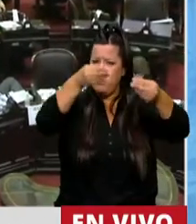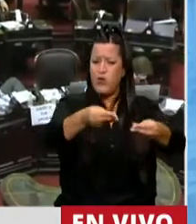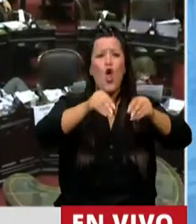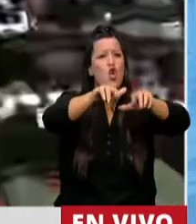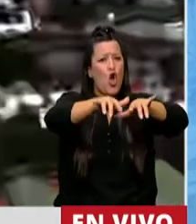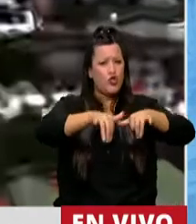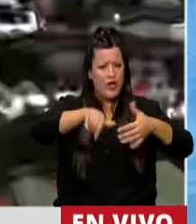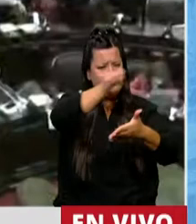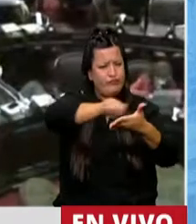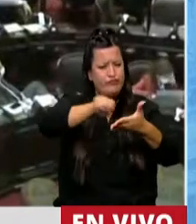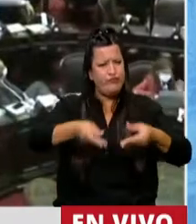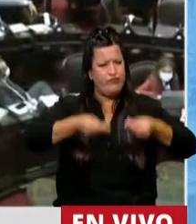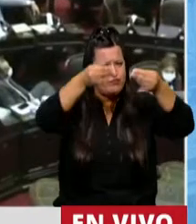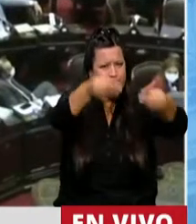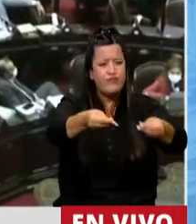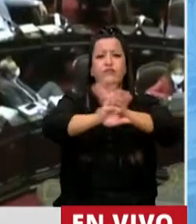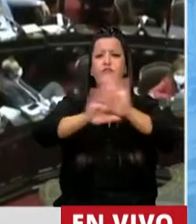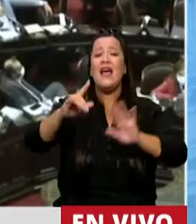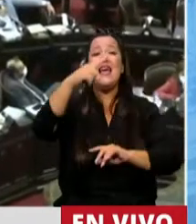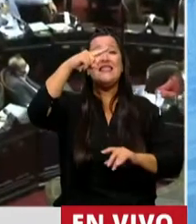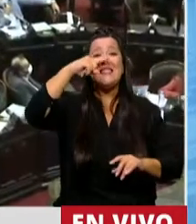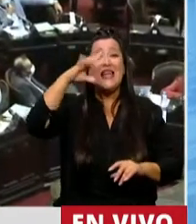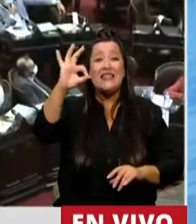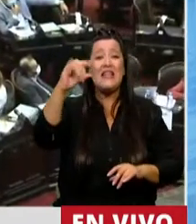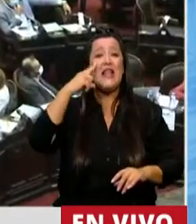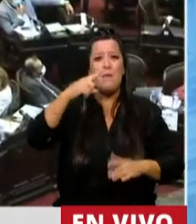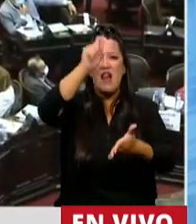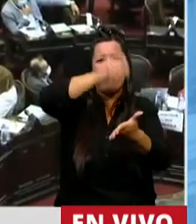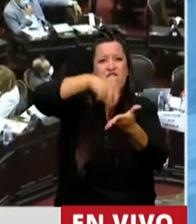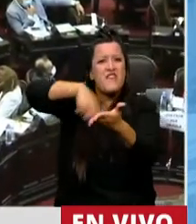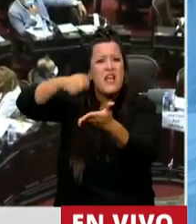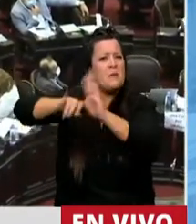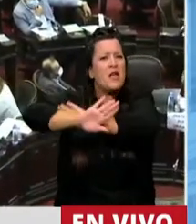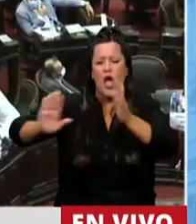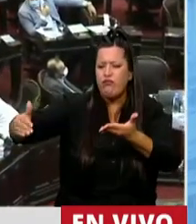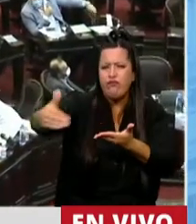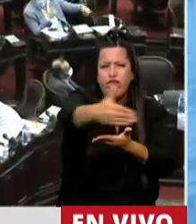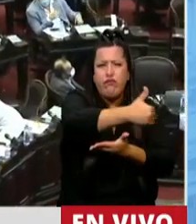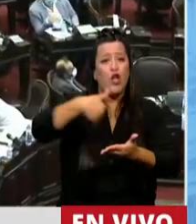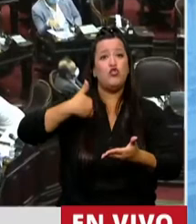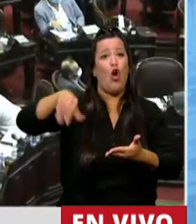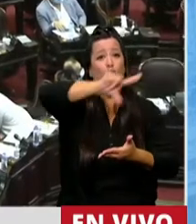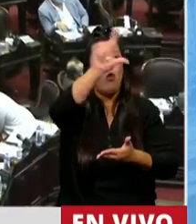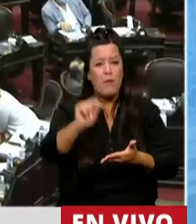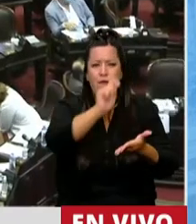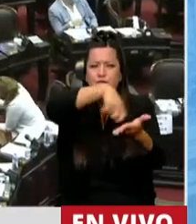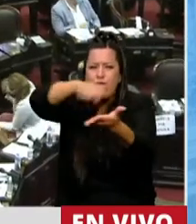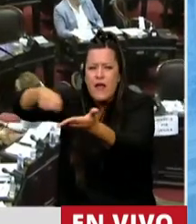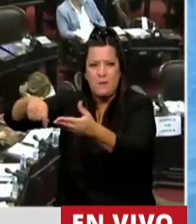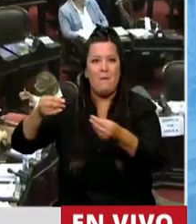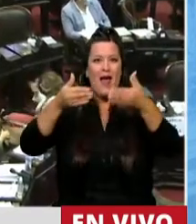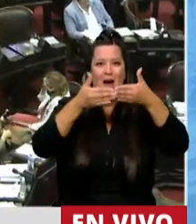nota donde tenemos más de 70.000 firmas recolectadas en el país,